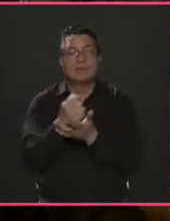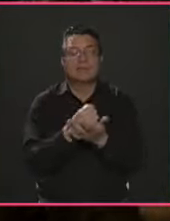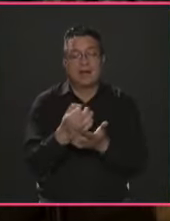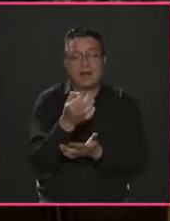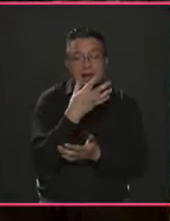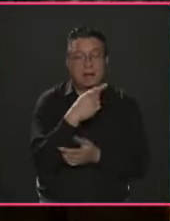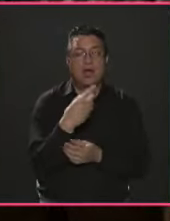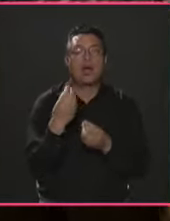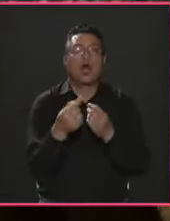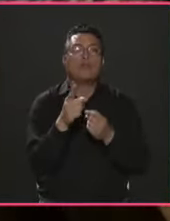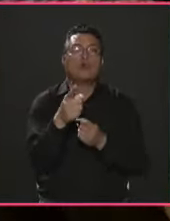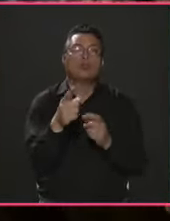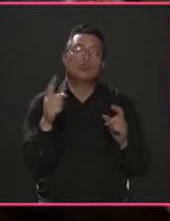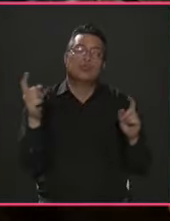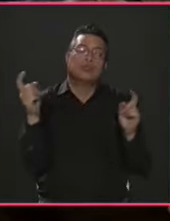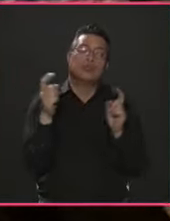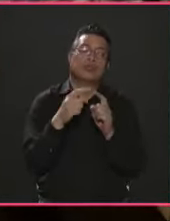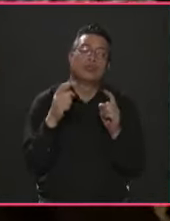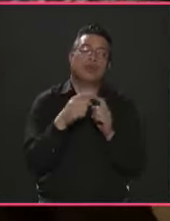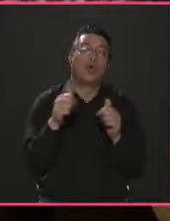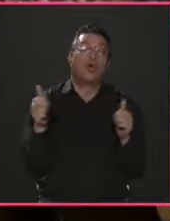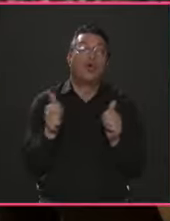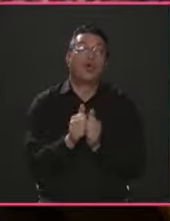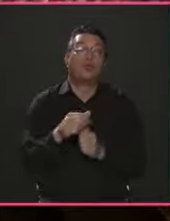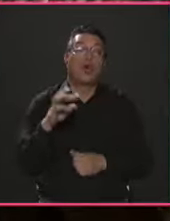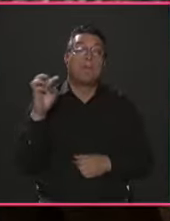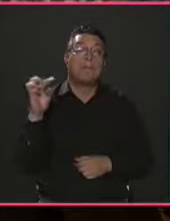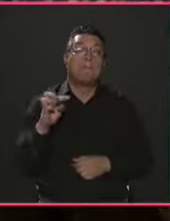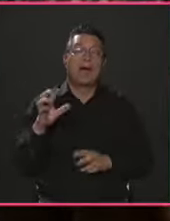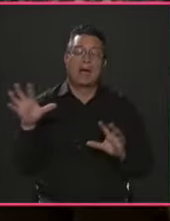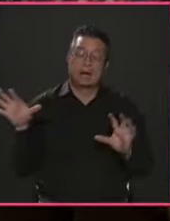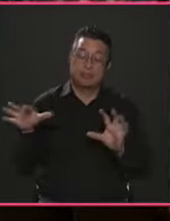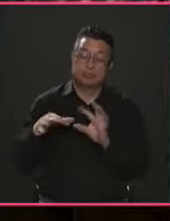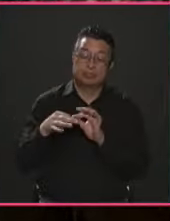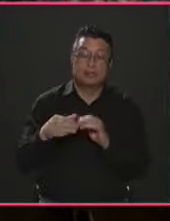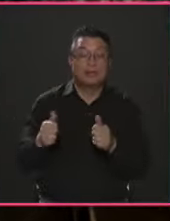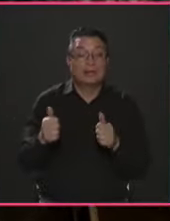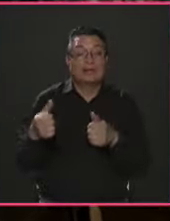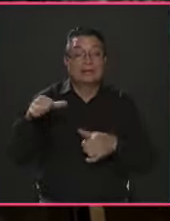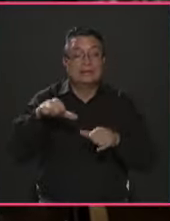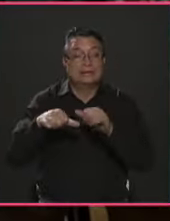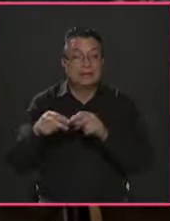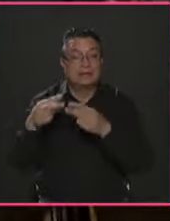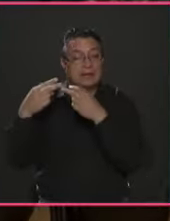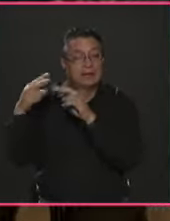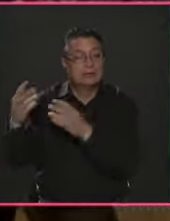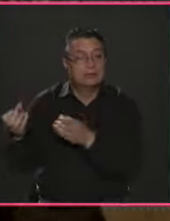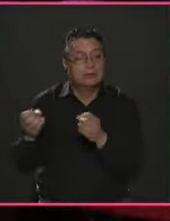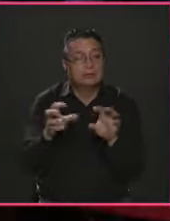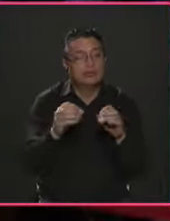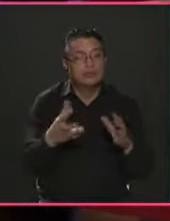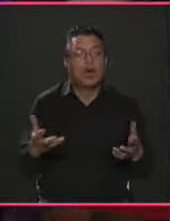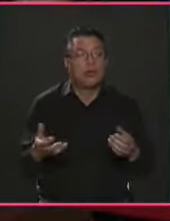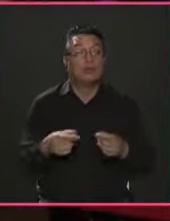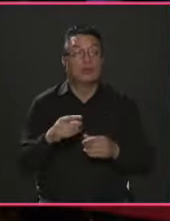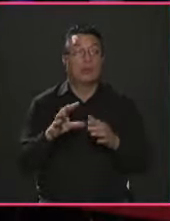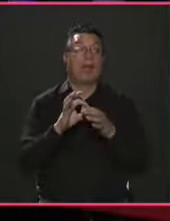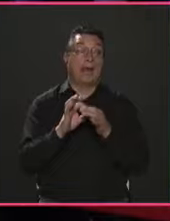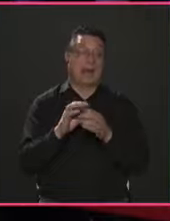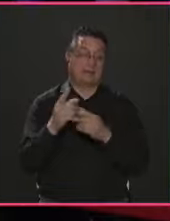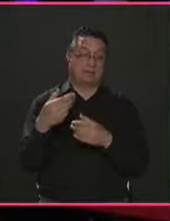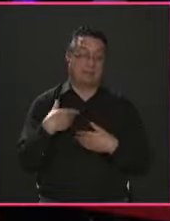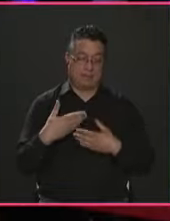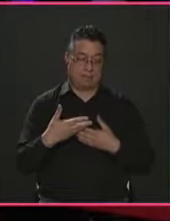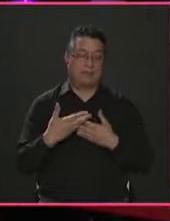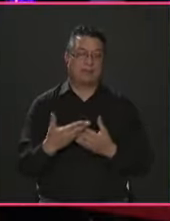conexión tuya finalmente eh con tu papá y con la ciencia por parte de él bueno primero que todo muchas gracias por la invitación al